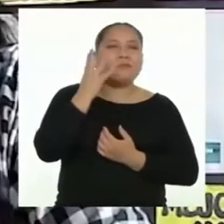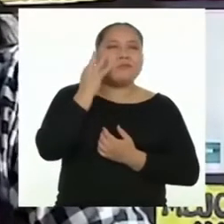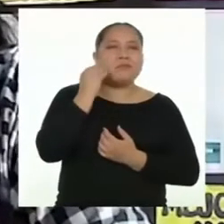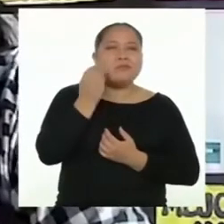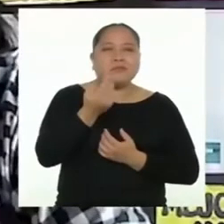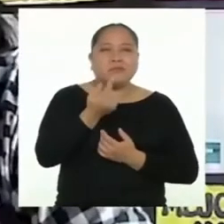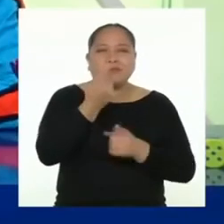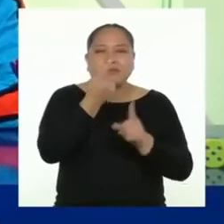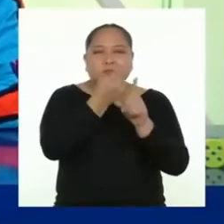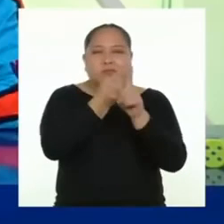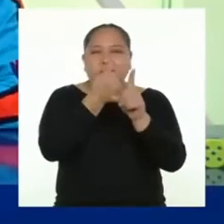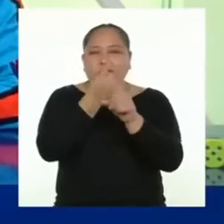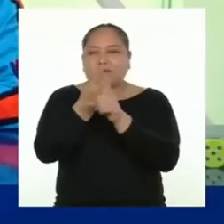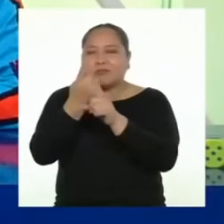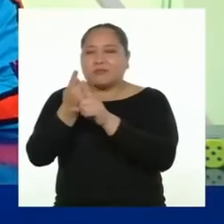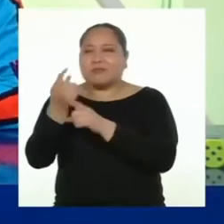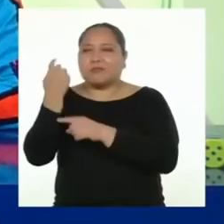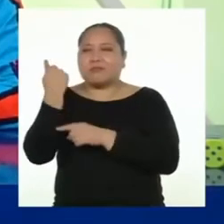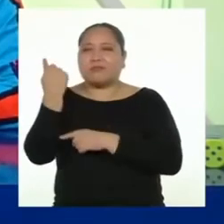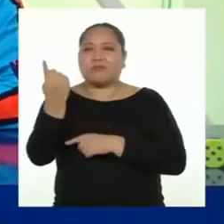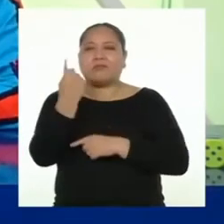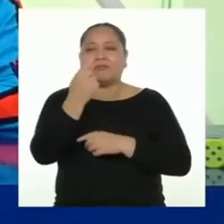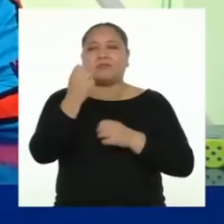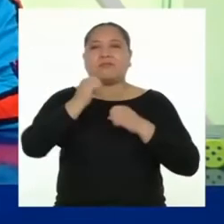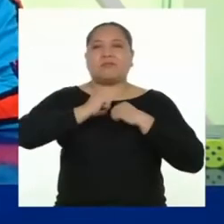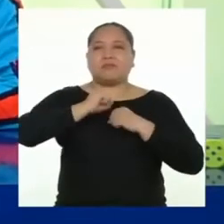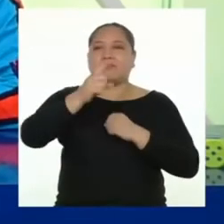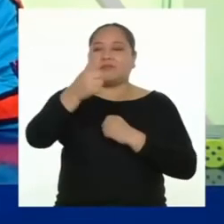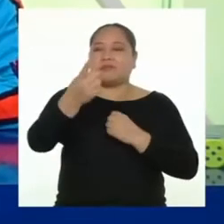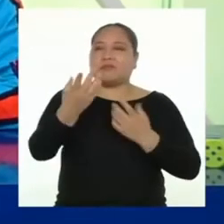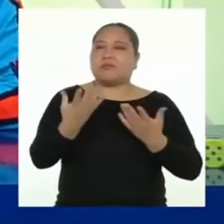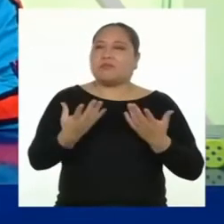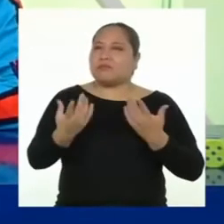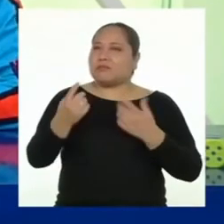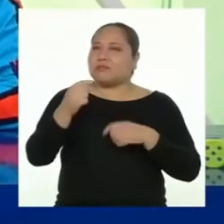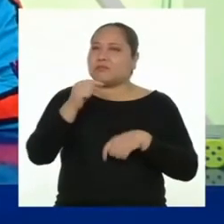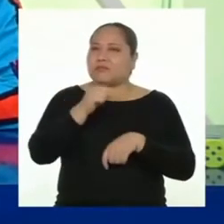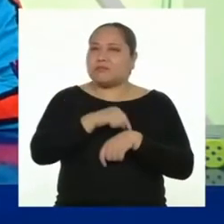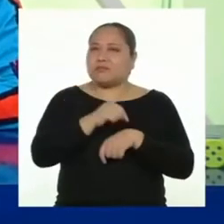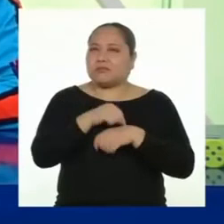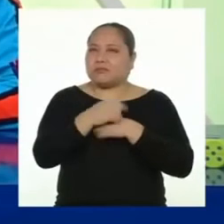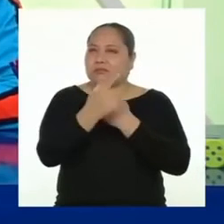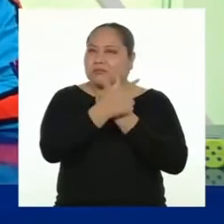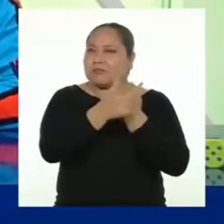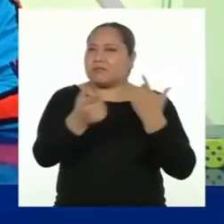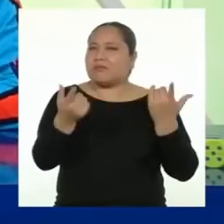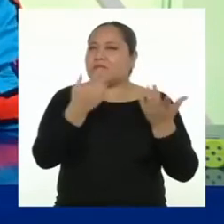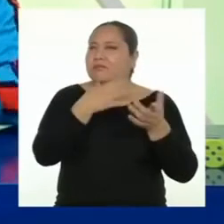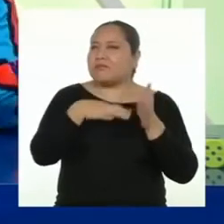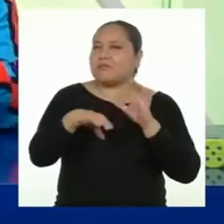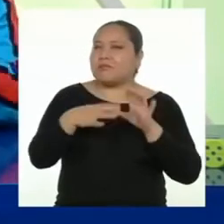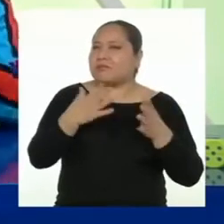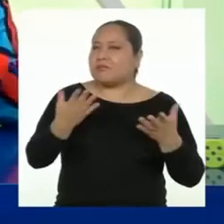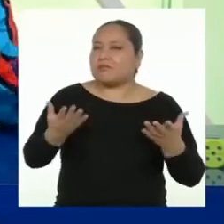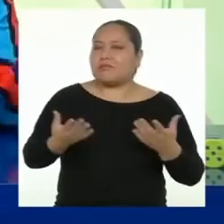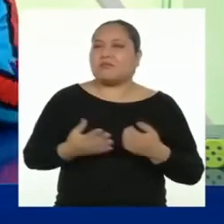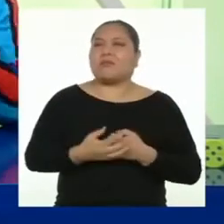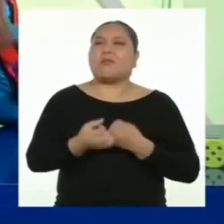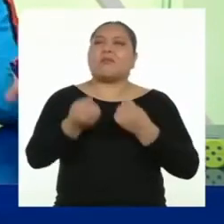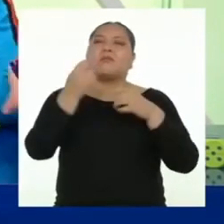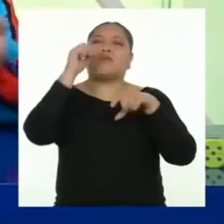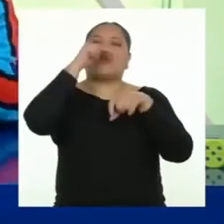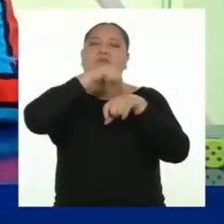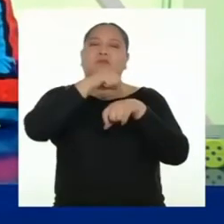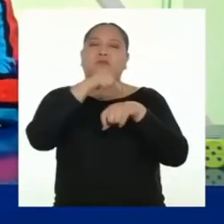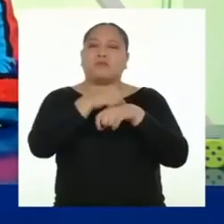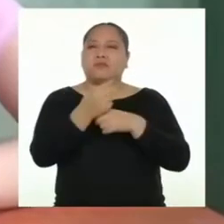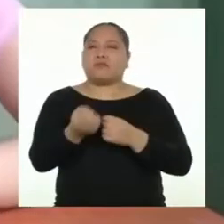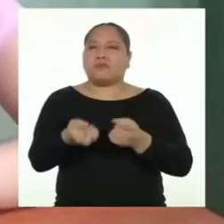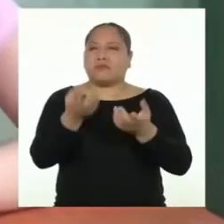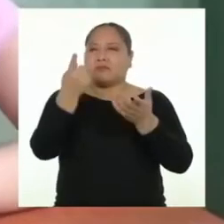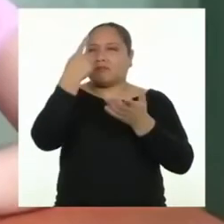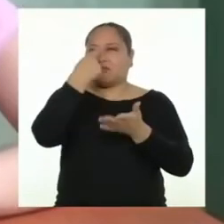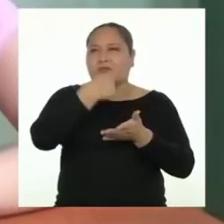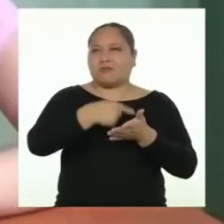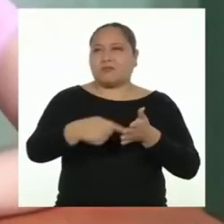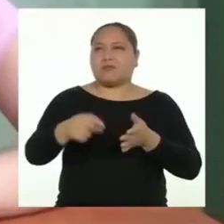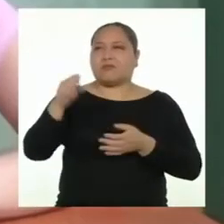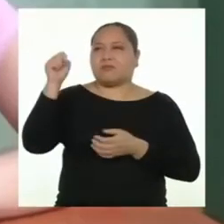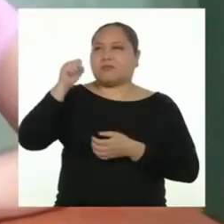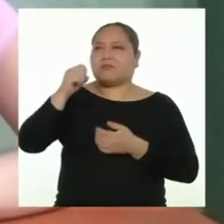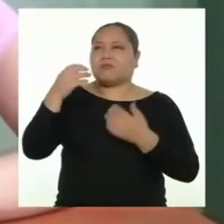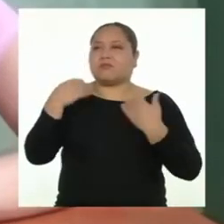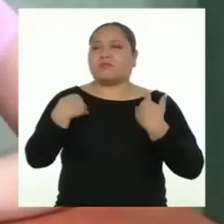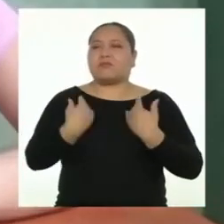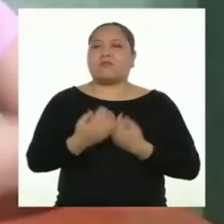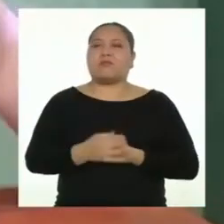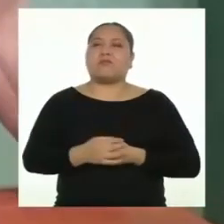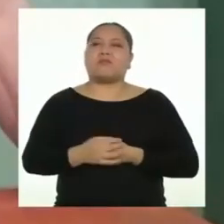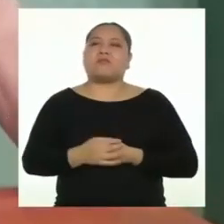poco con cada deporte. ¿Tienes algún pasatiempo o actividad de tiempo libre? ¿Cuánto tiempo le dedicas a la semana? Sí